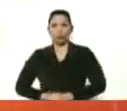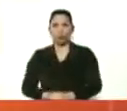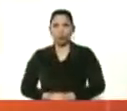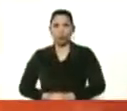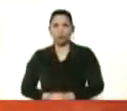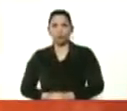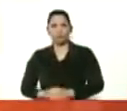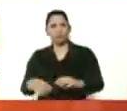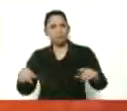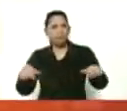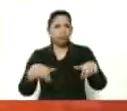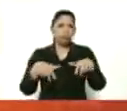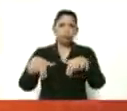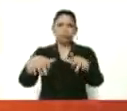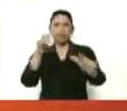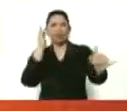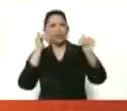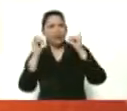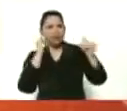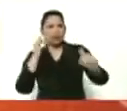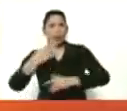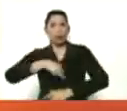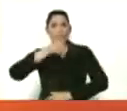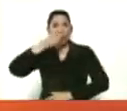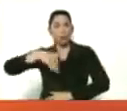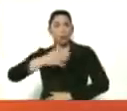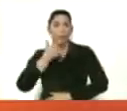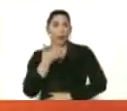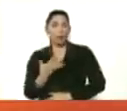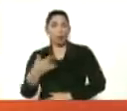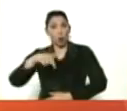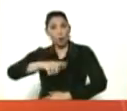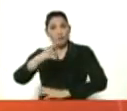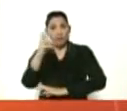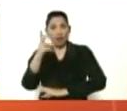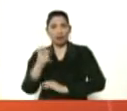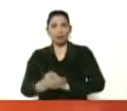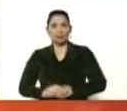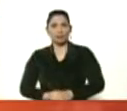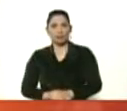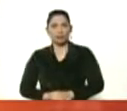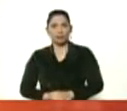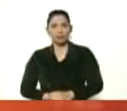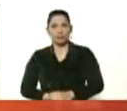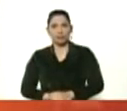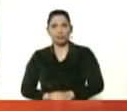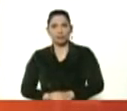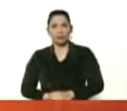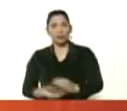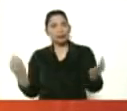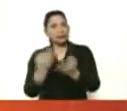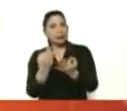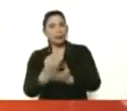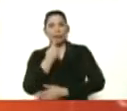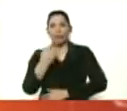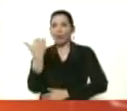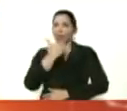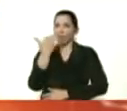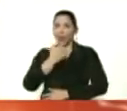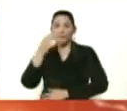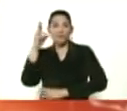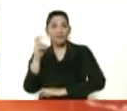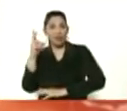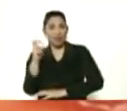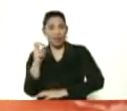andar, de la celebración, pues nuestro pueblo, por ejemplo, hoy es viernes. Yo siempre digo, es viernes